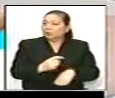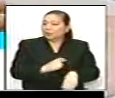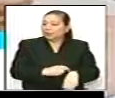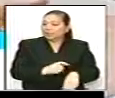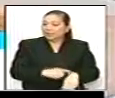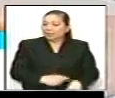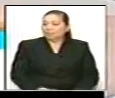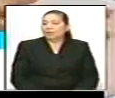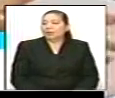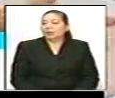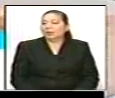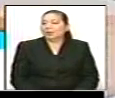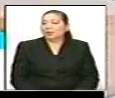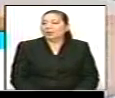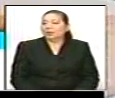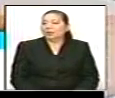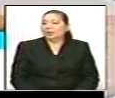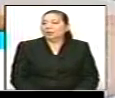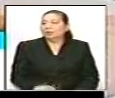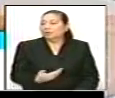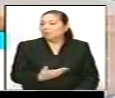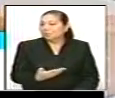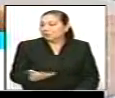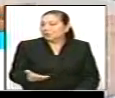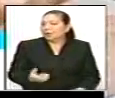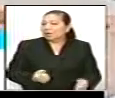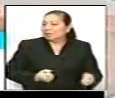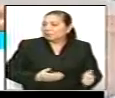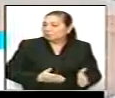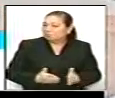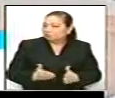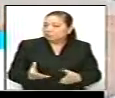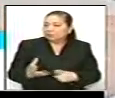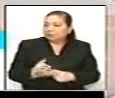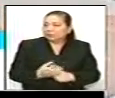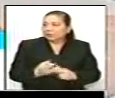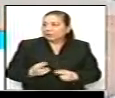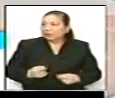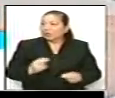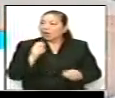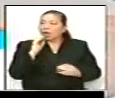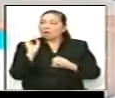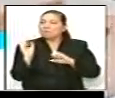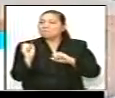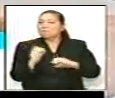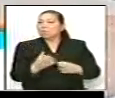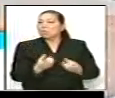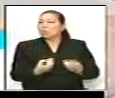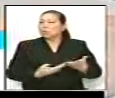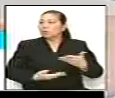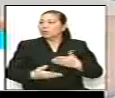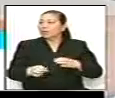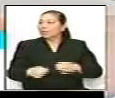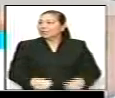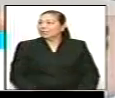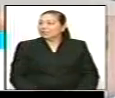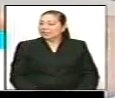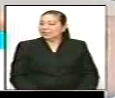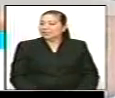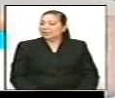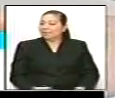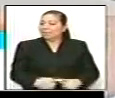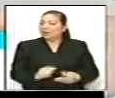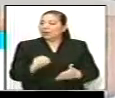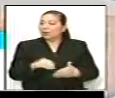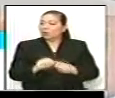distrito. Estas ocupaciones ilícitas, camiones que llegan, toman al río como botadero, ya se vienen realizando actividades